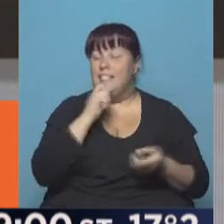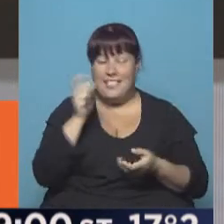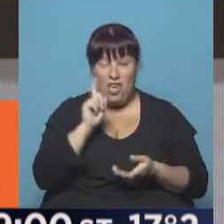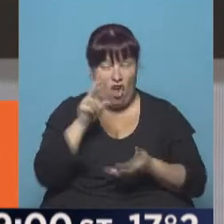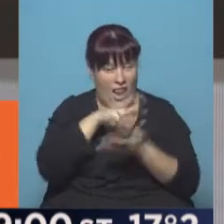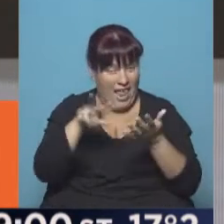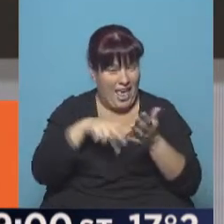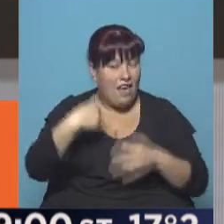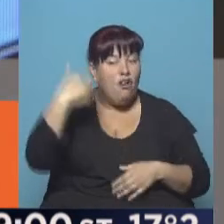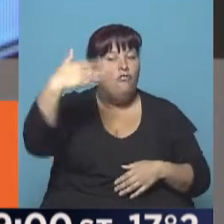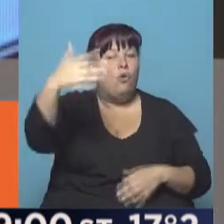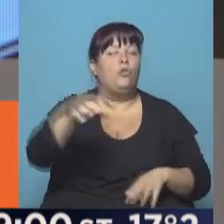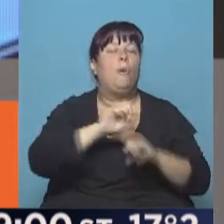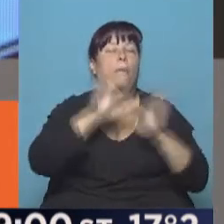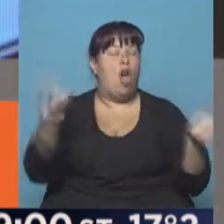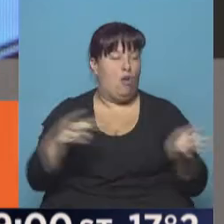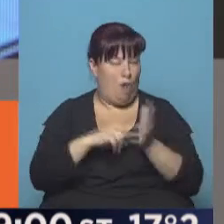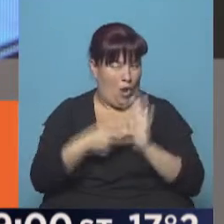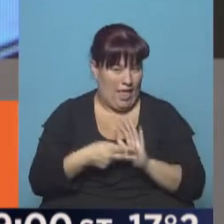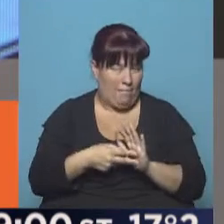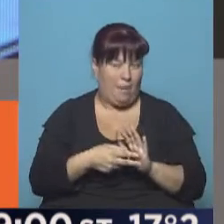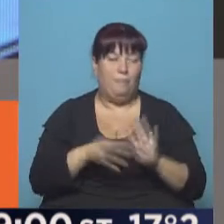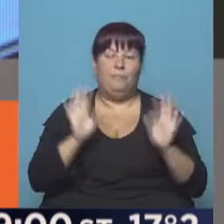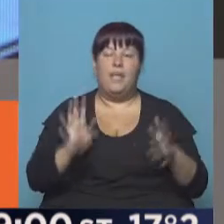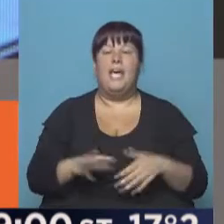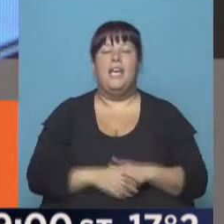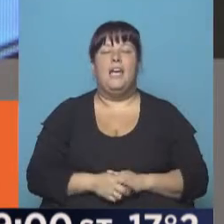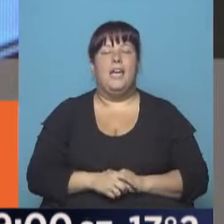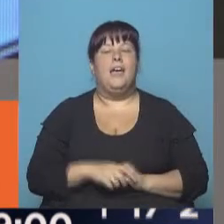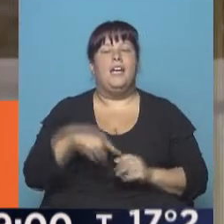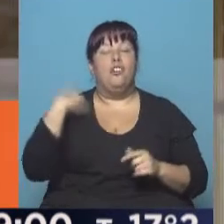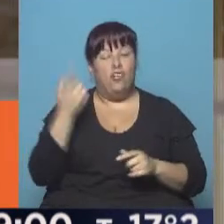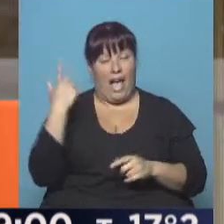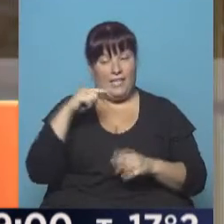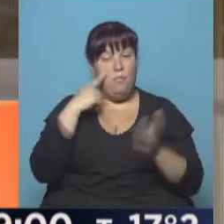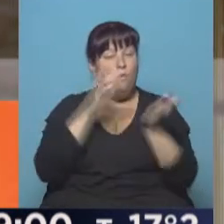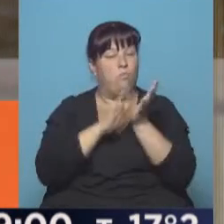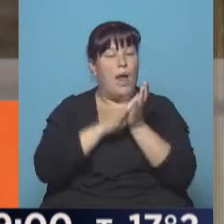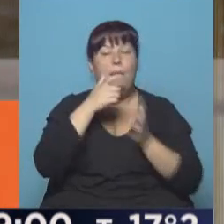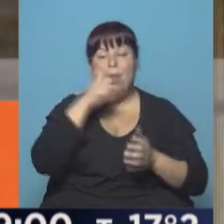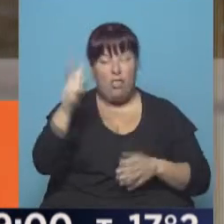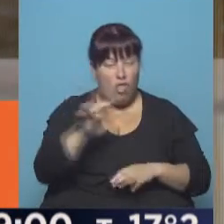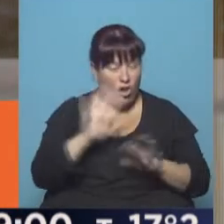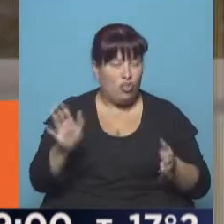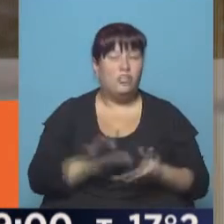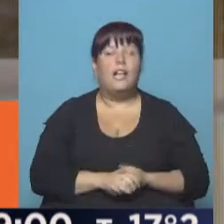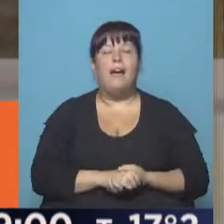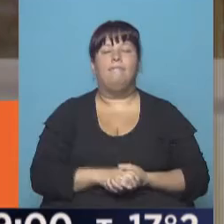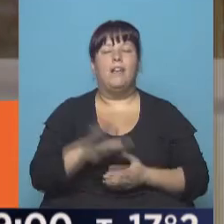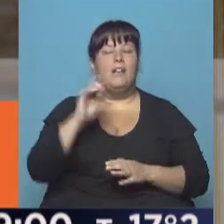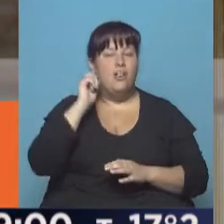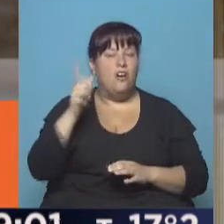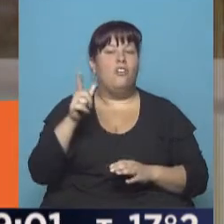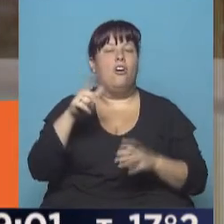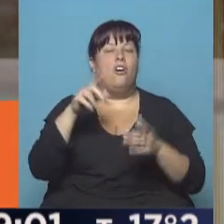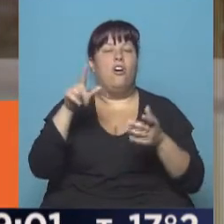leen ahí hacia adelante los problemas se agravan mucho y nosotros acá vamos a hacer una prueba de la provincia mendoza y lograron leer en